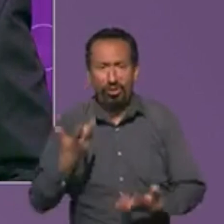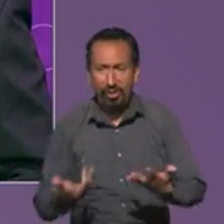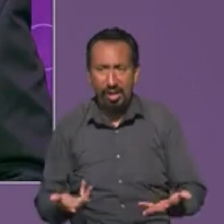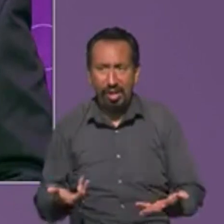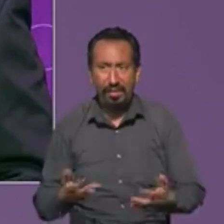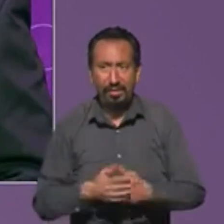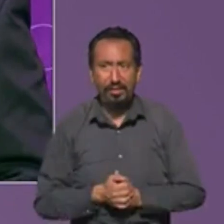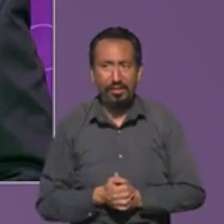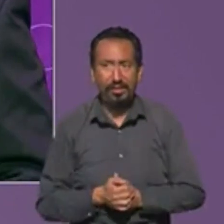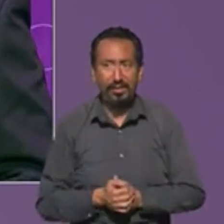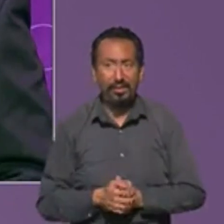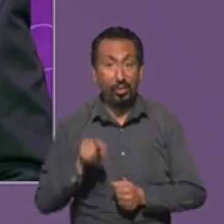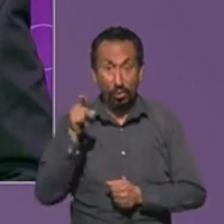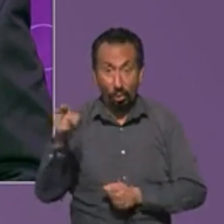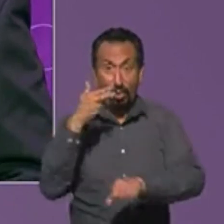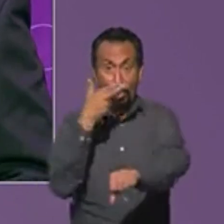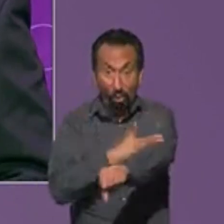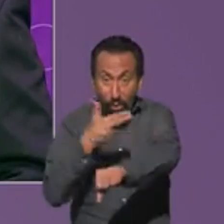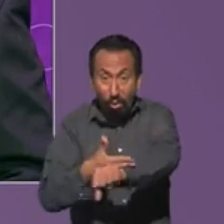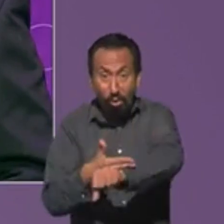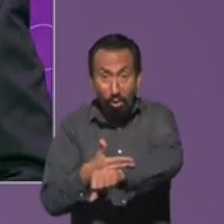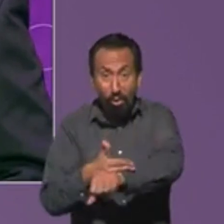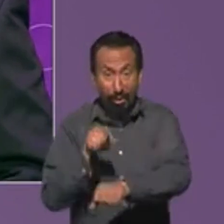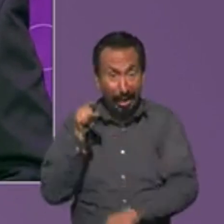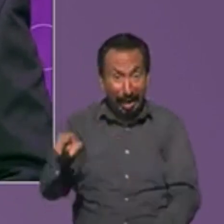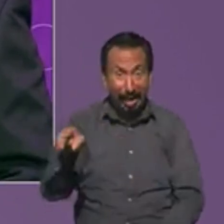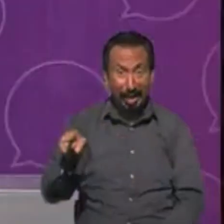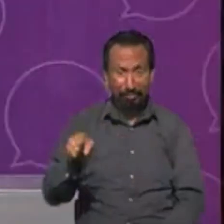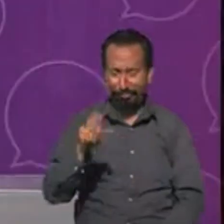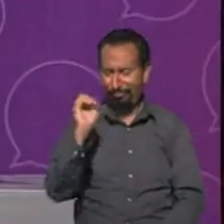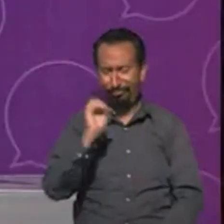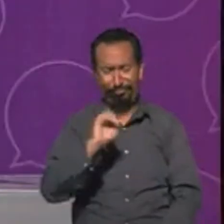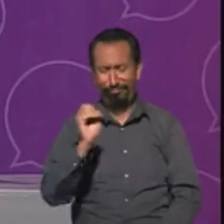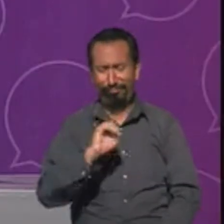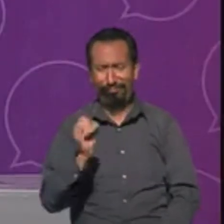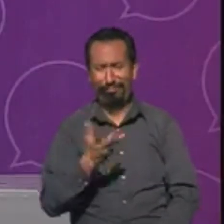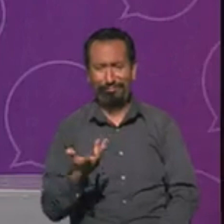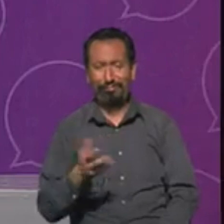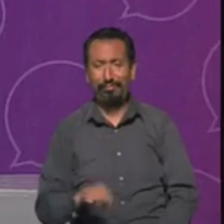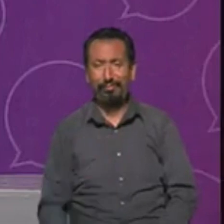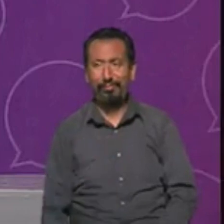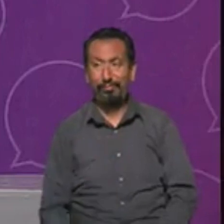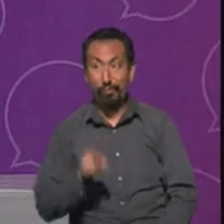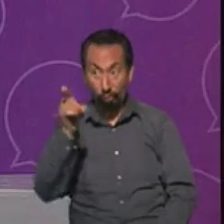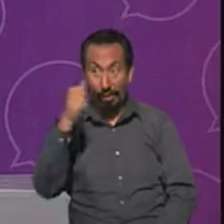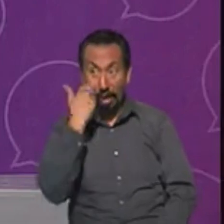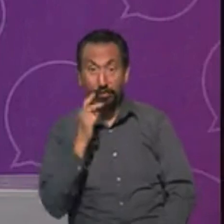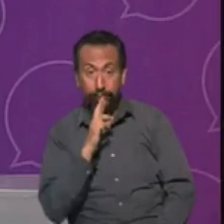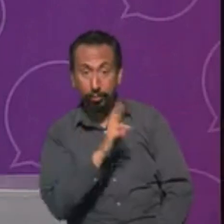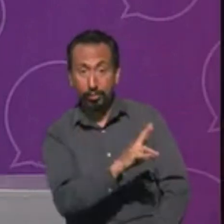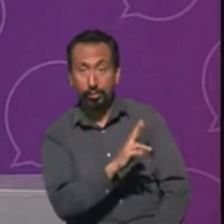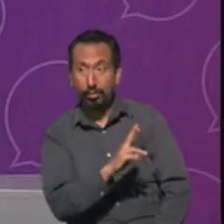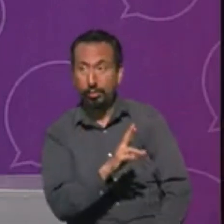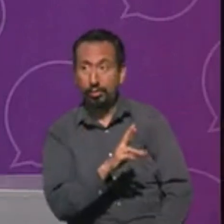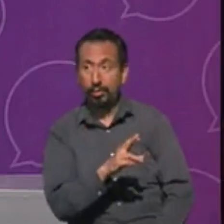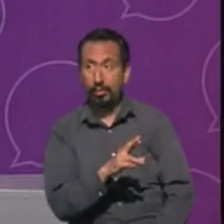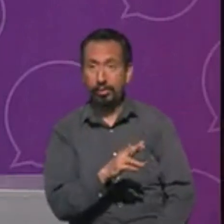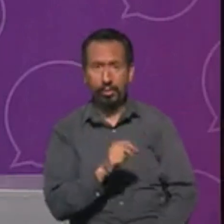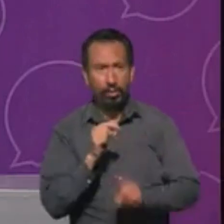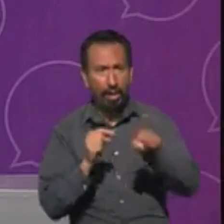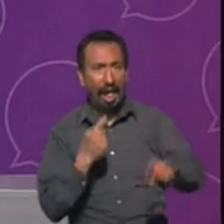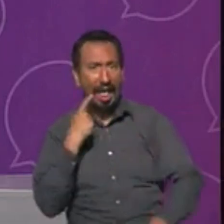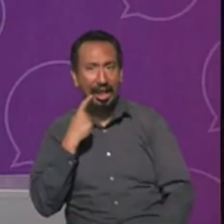menos te hace honesto mi querido Jorge Gracias quiere hacer uso de la réplica adelante hará uso de la